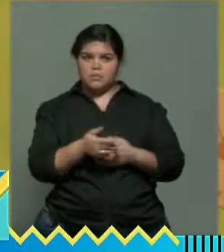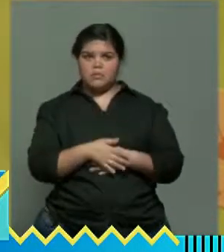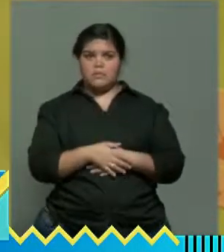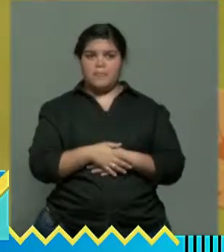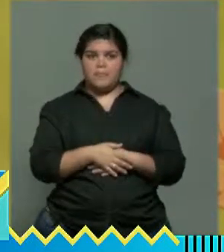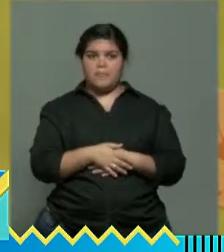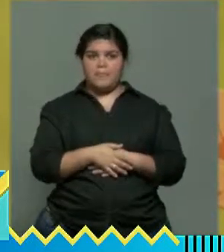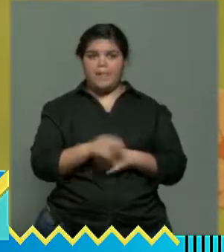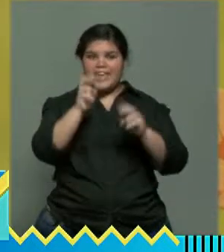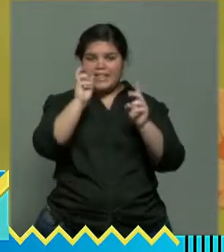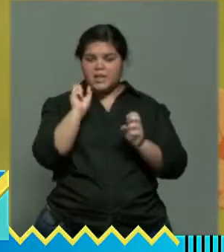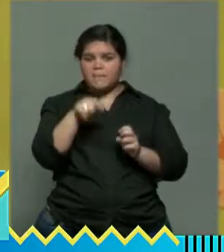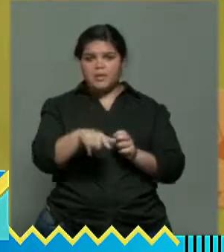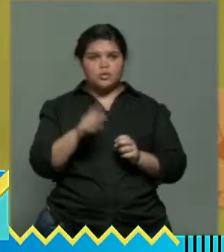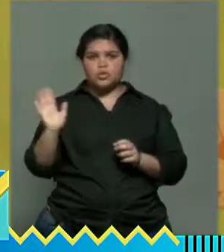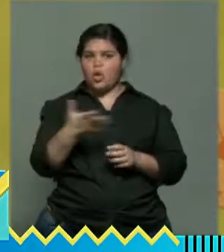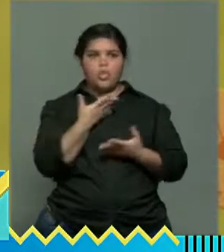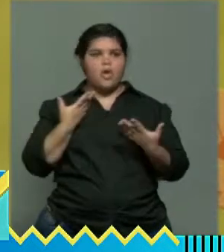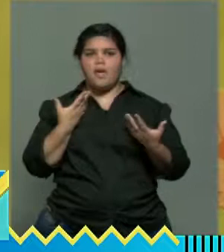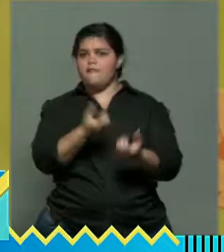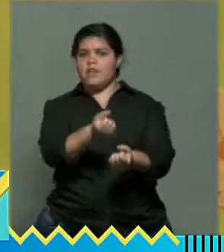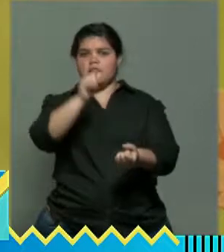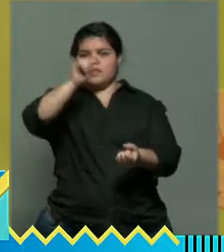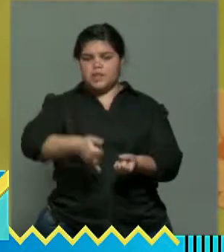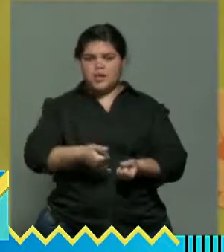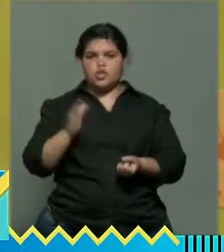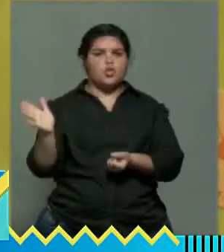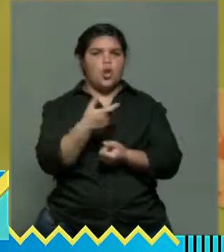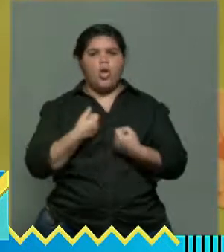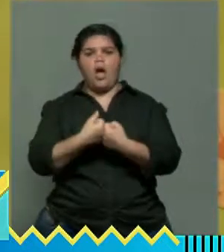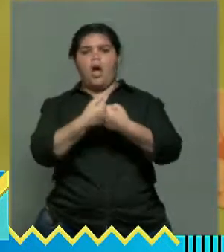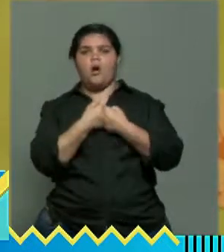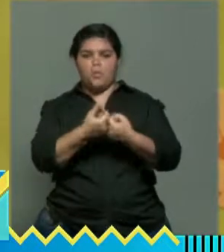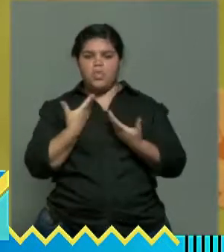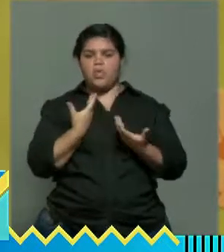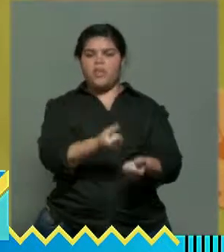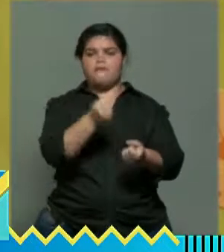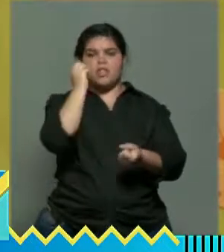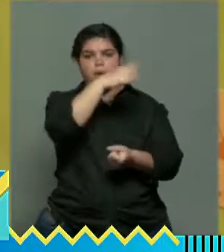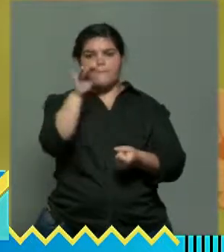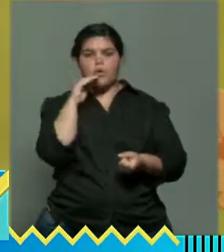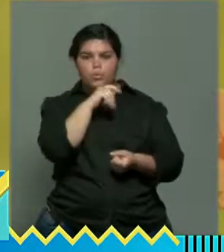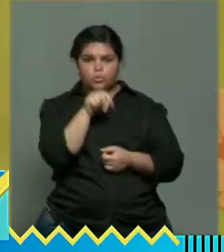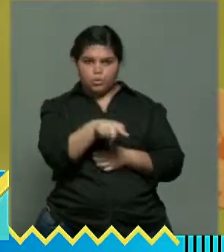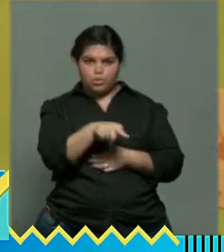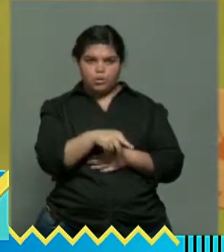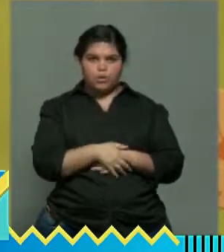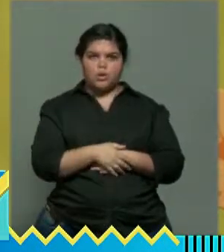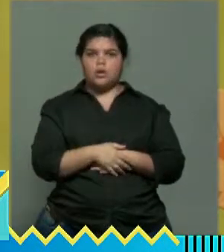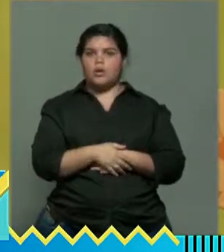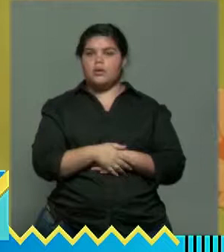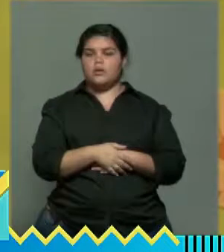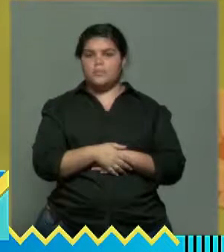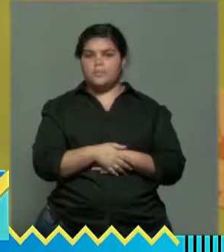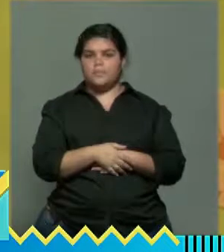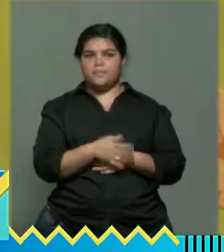digamos, nos ponemos la bandera y decimos, bueno, no, vamos a defender, digamos, al productor. Pero sin dejar, digamos, creo